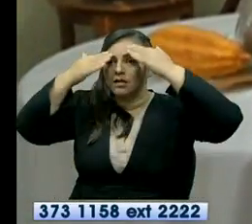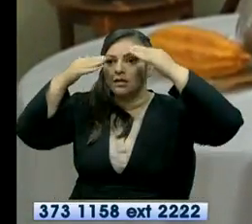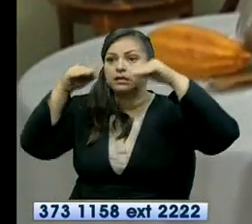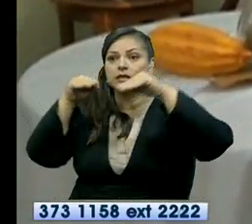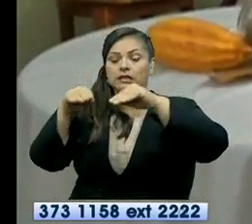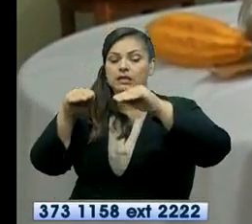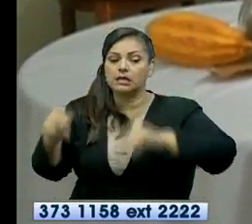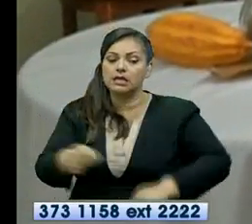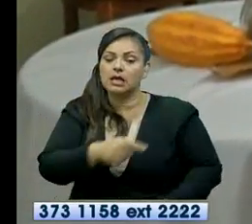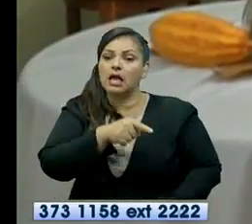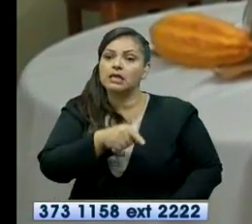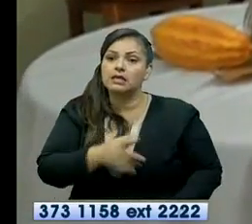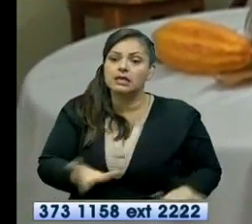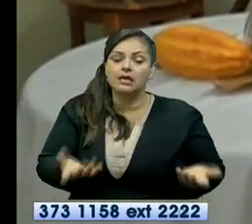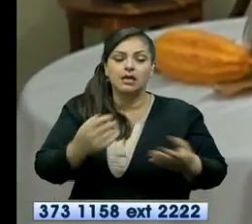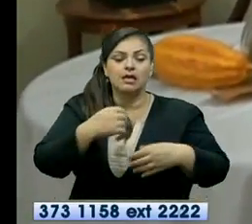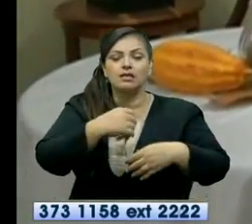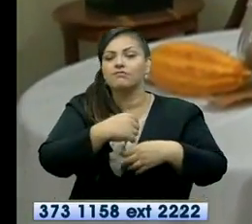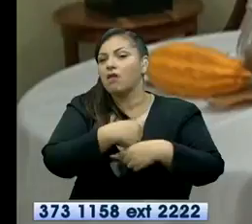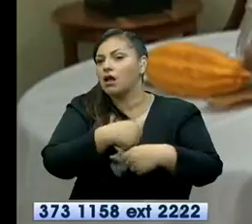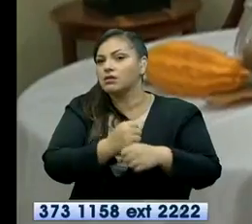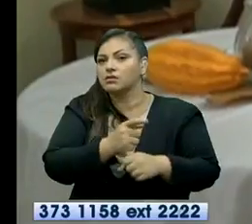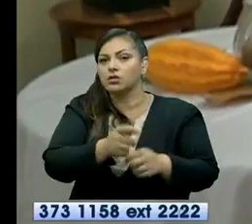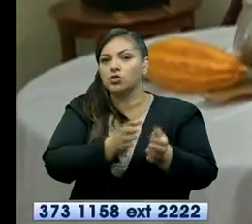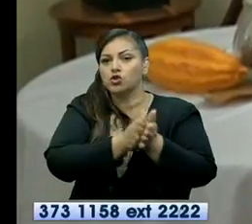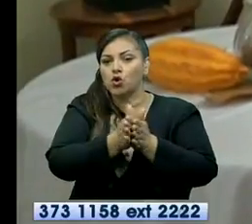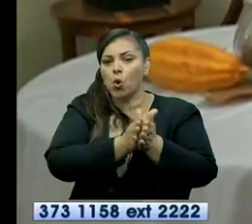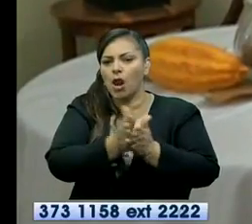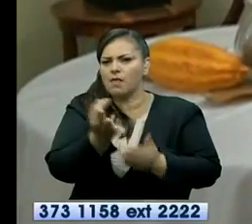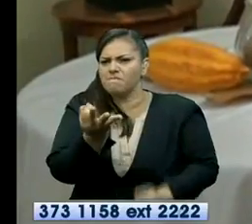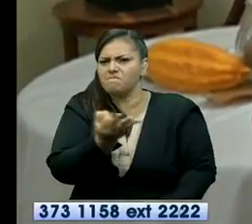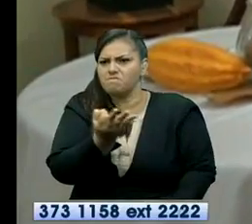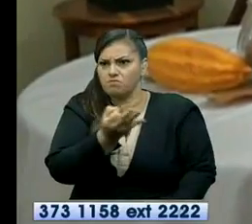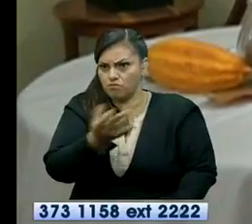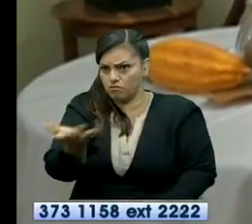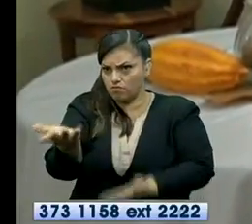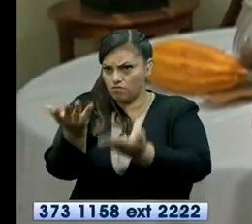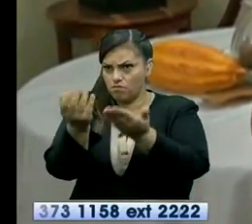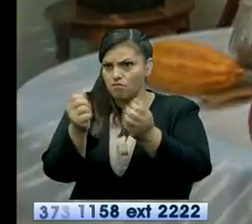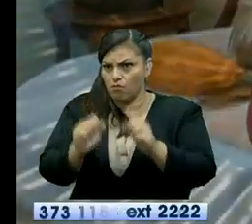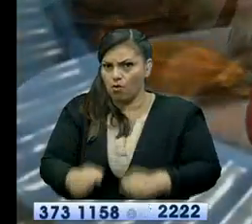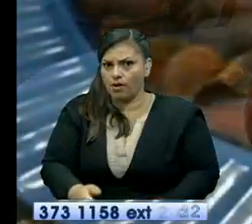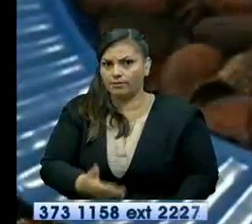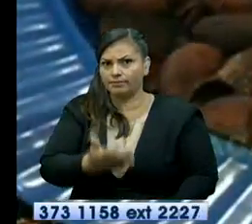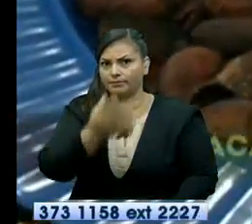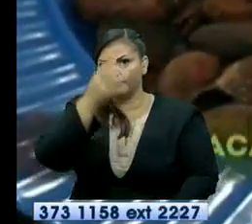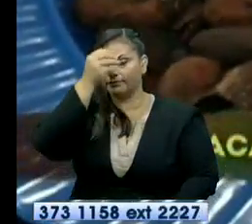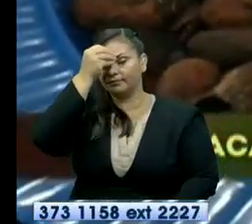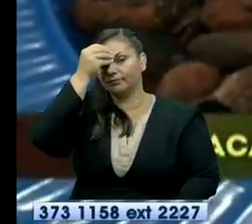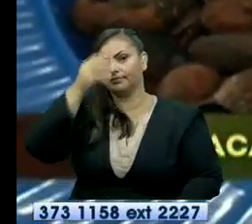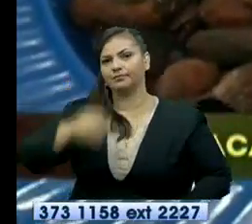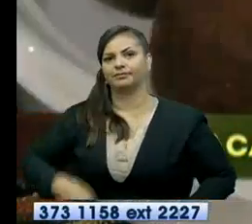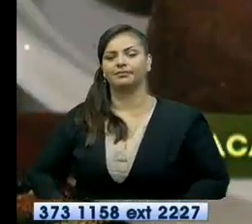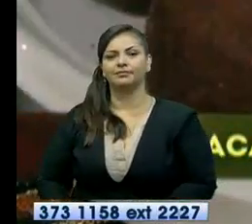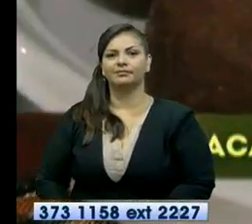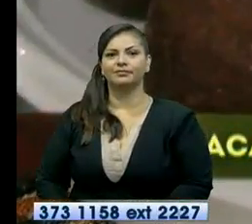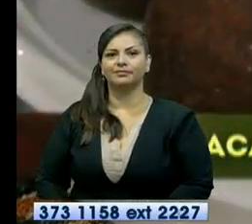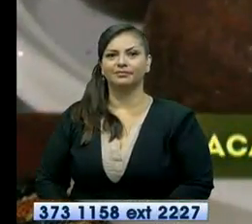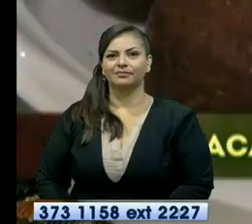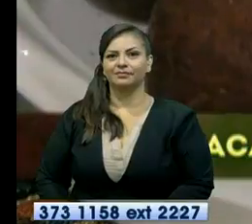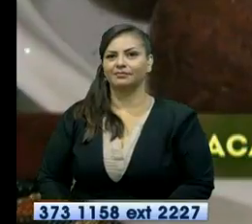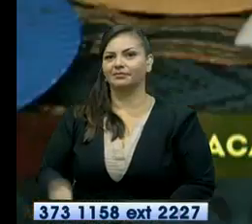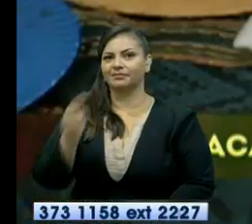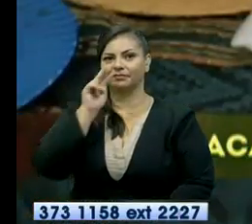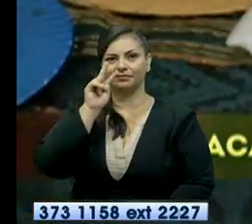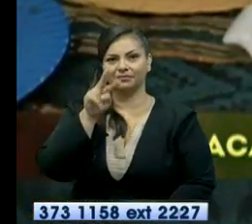cómo pueden tener una mano bruta de chocolate lo que también la gente le llama licor de cacao una vez realizado el proceso